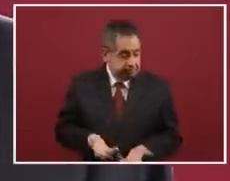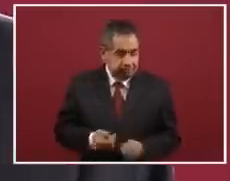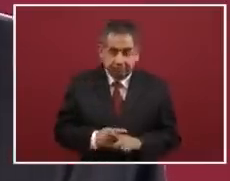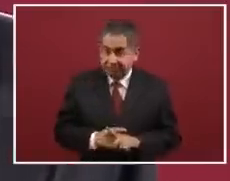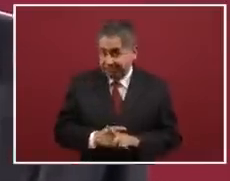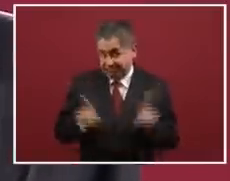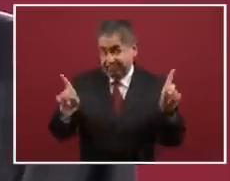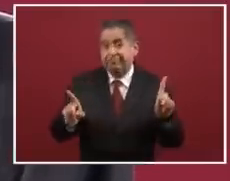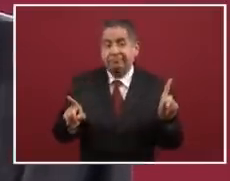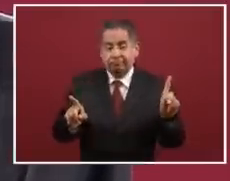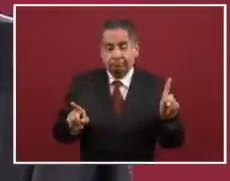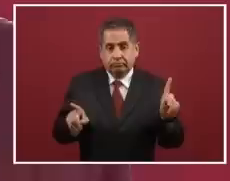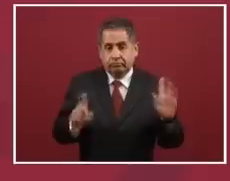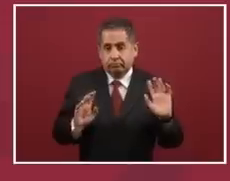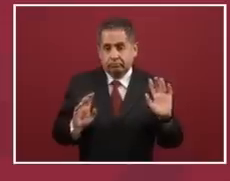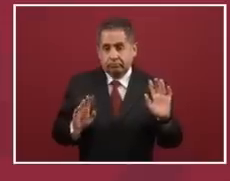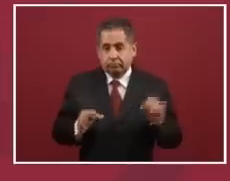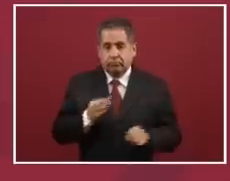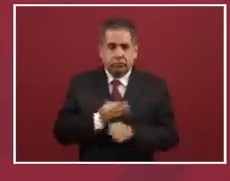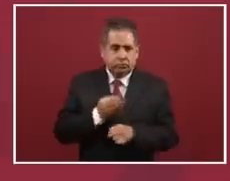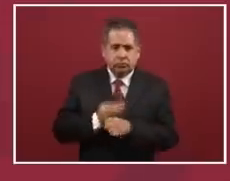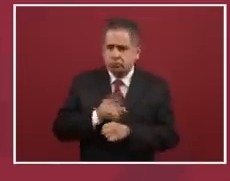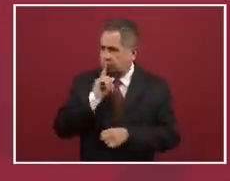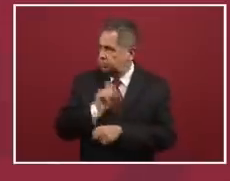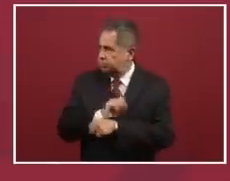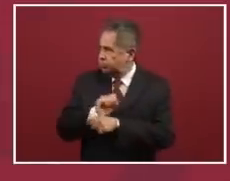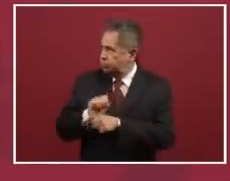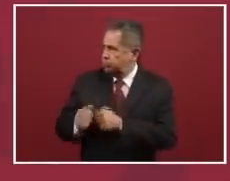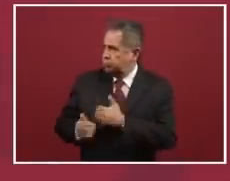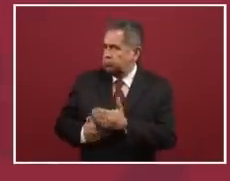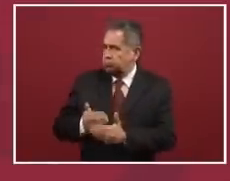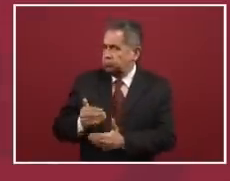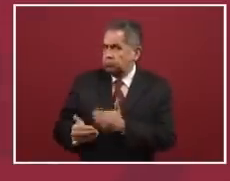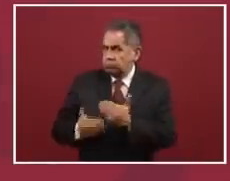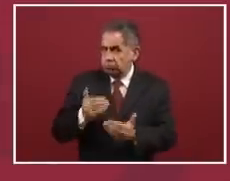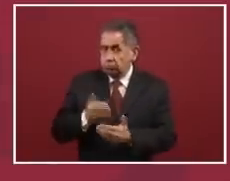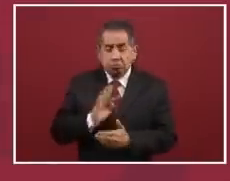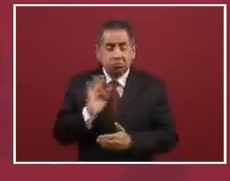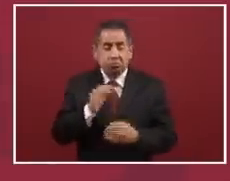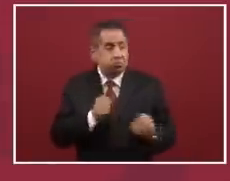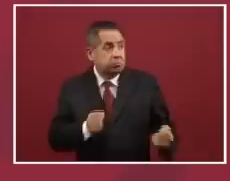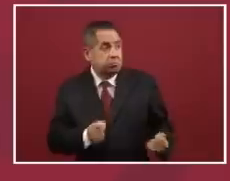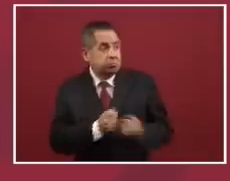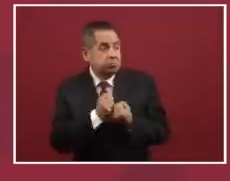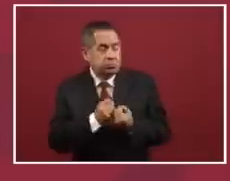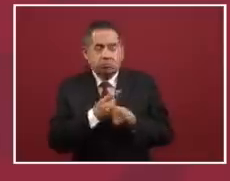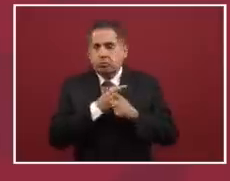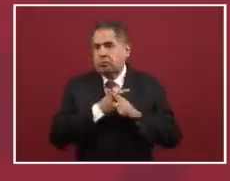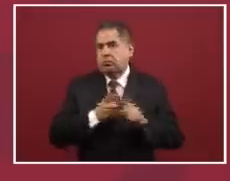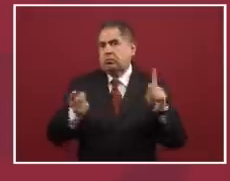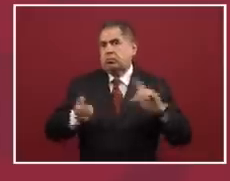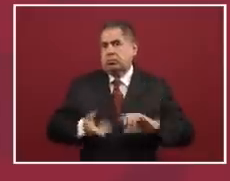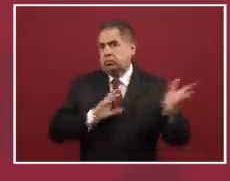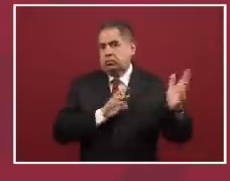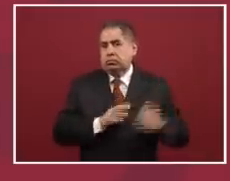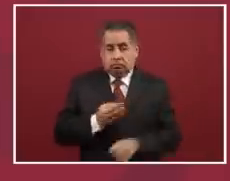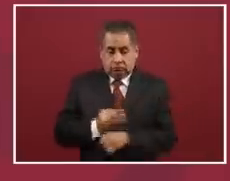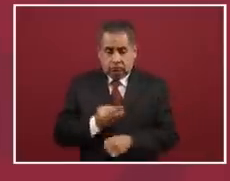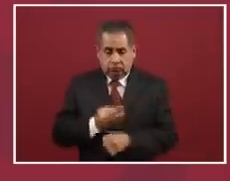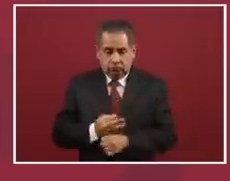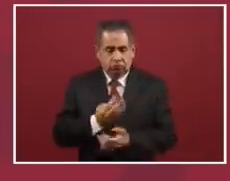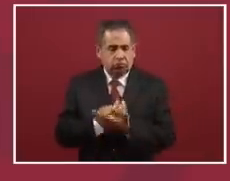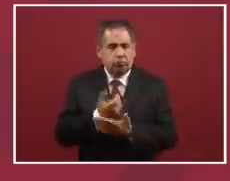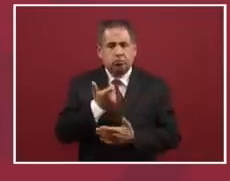distinto a cómo ha transcurrido la semana, en términos económicos,